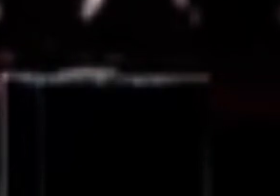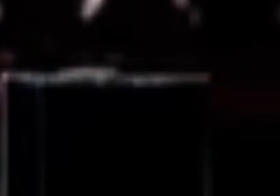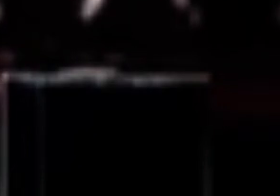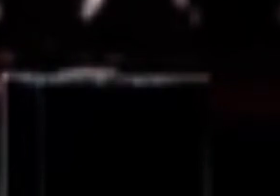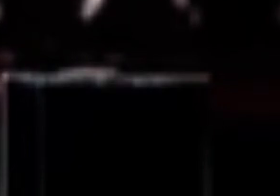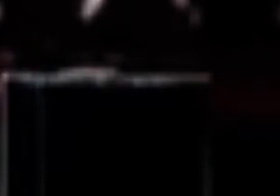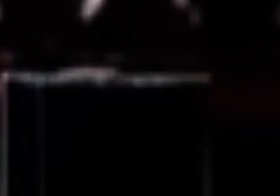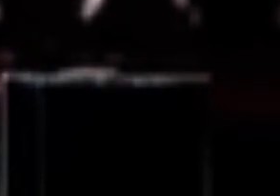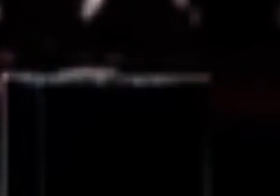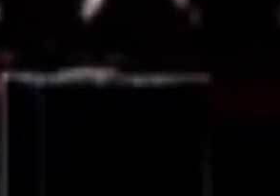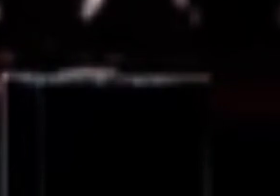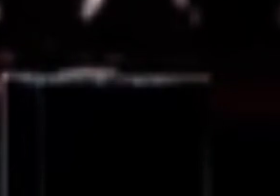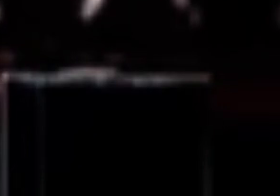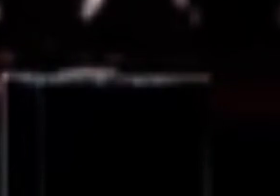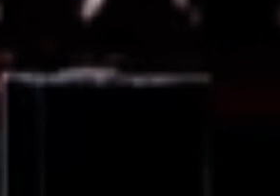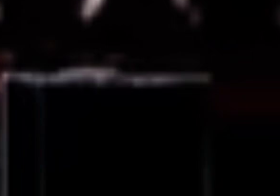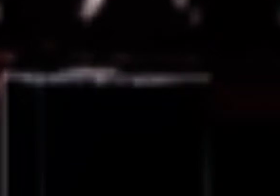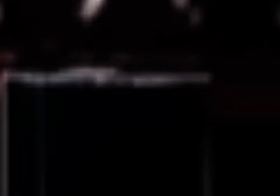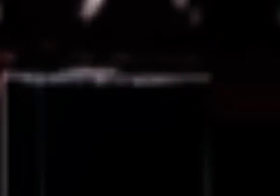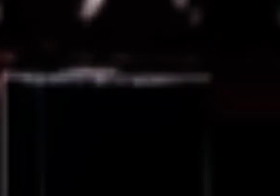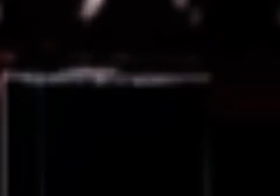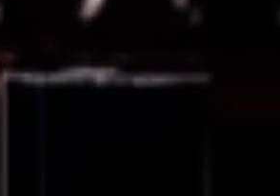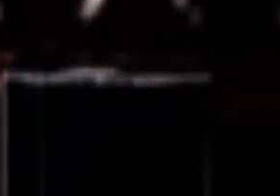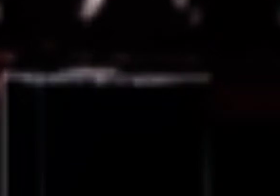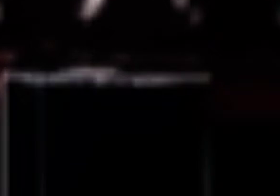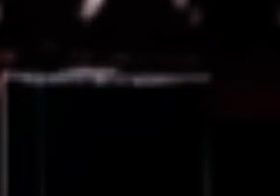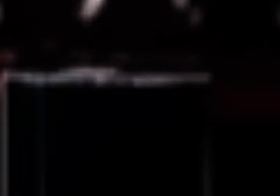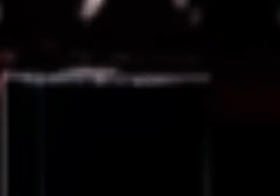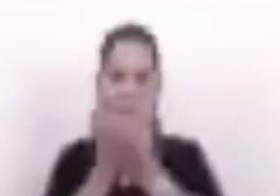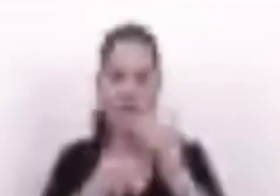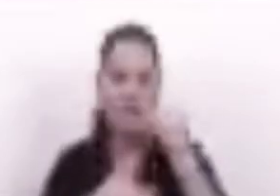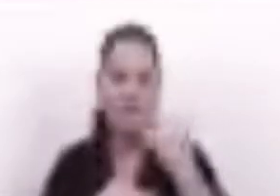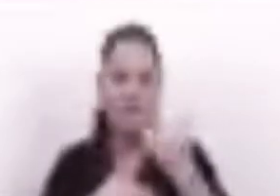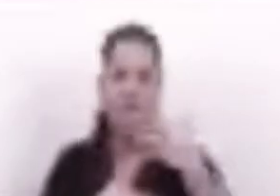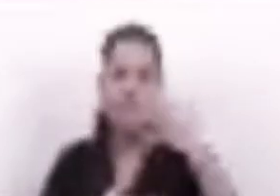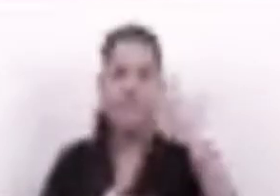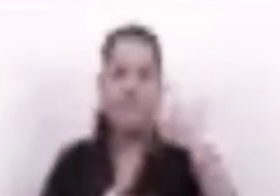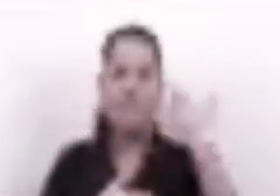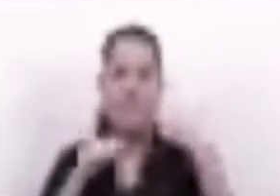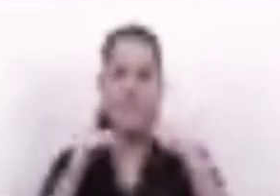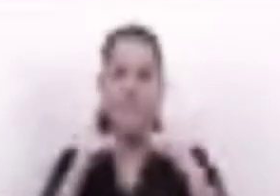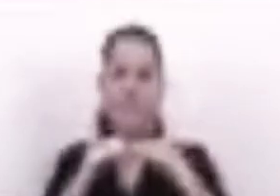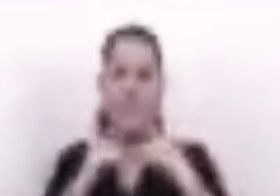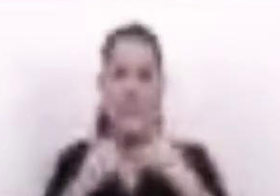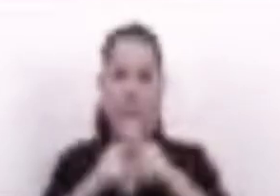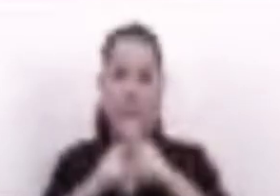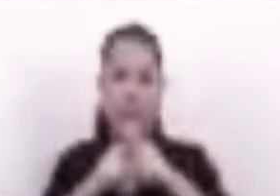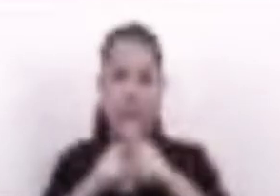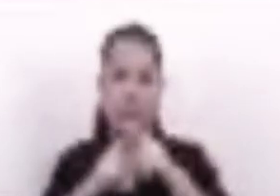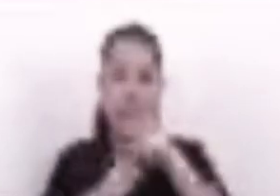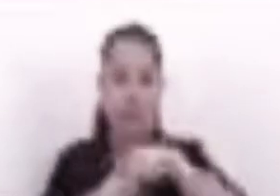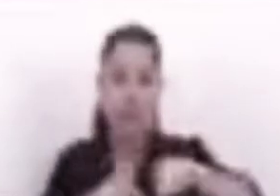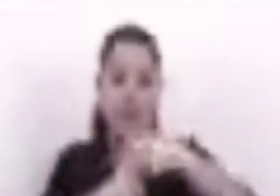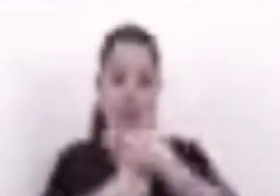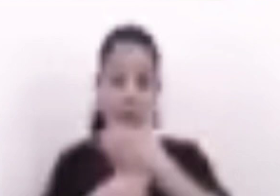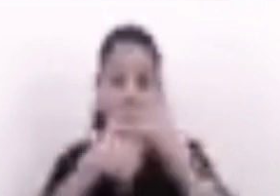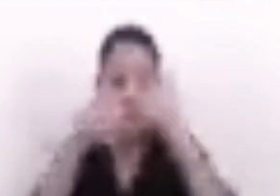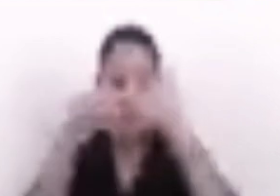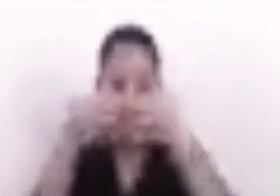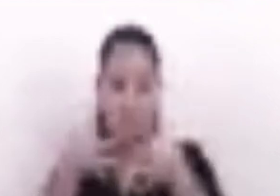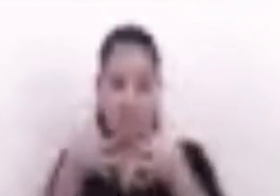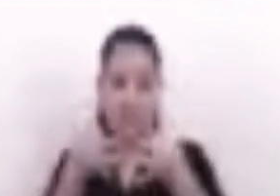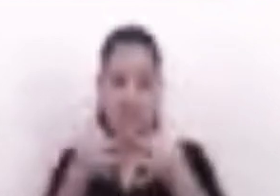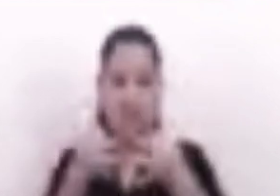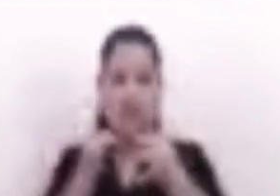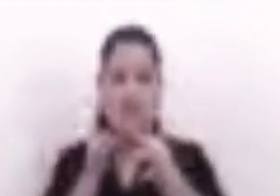tienen arraigo: Santa Ana, La Unión, Morazán, San Miguel. Pero el oficialismo dice que para los que voten de